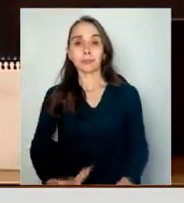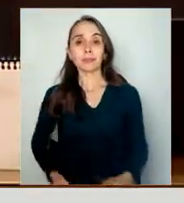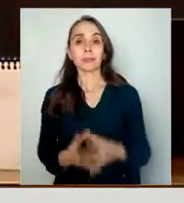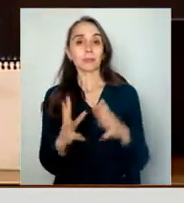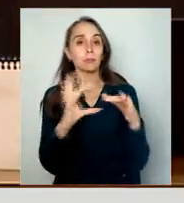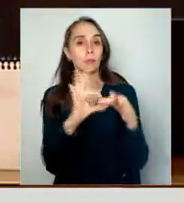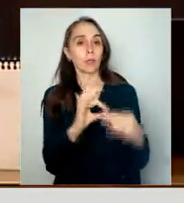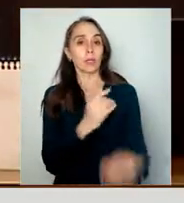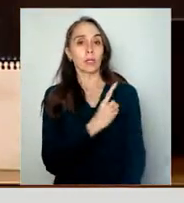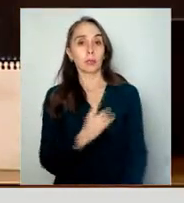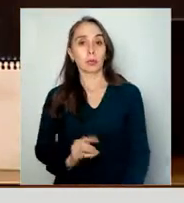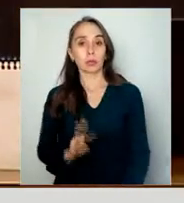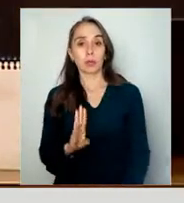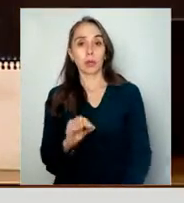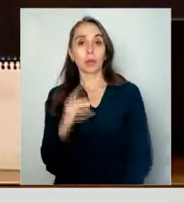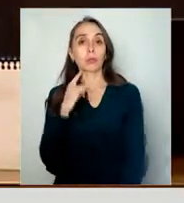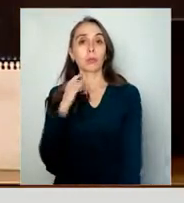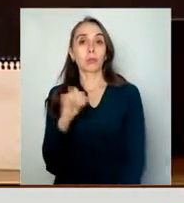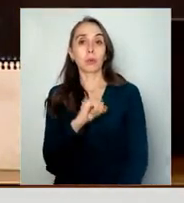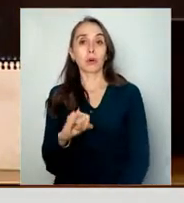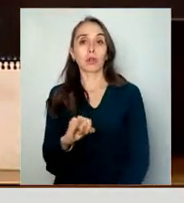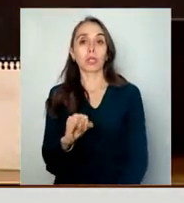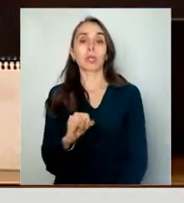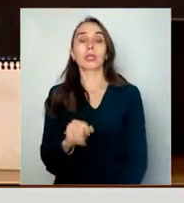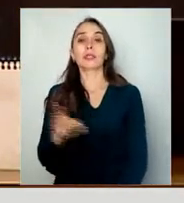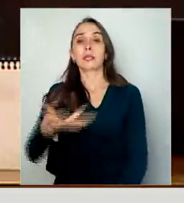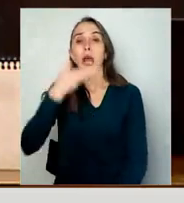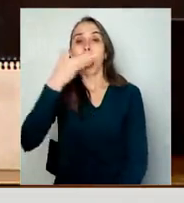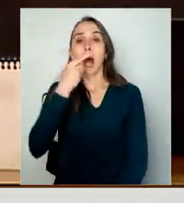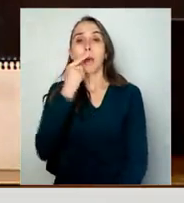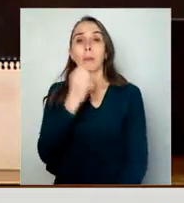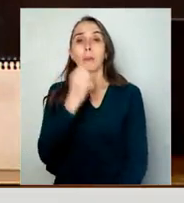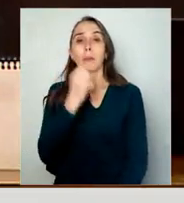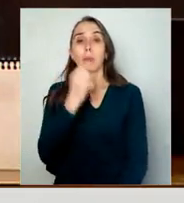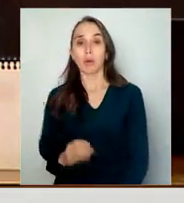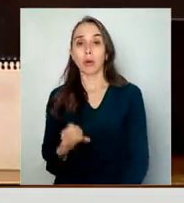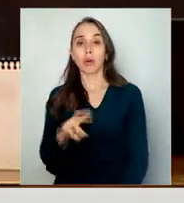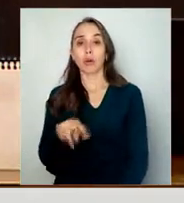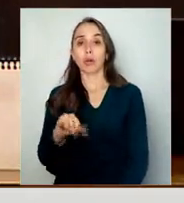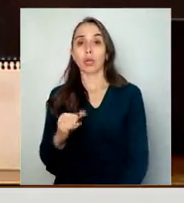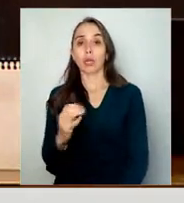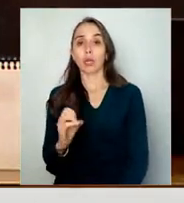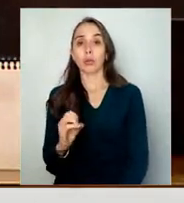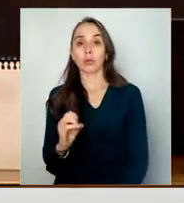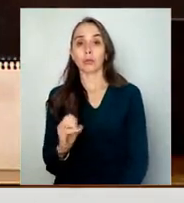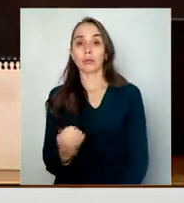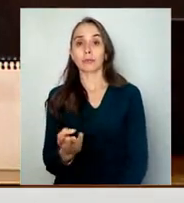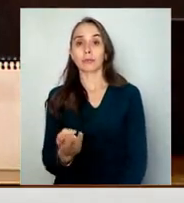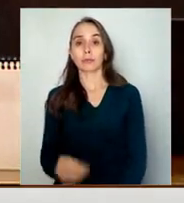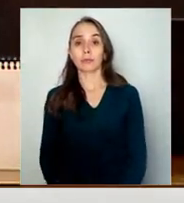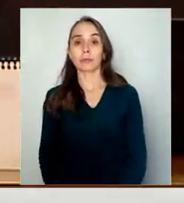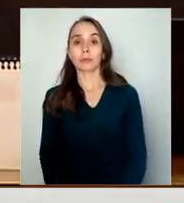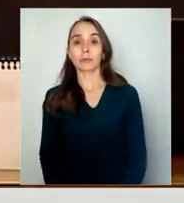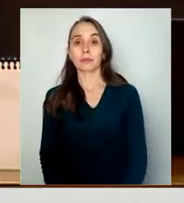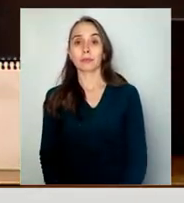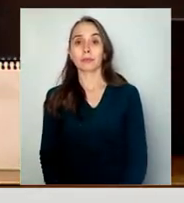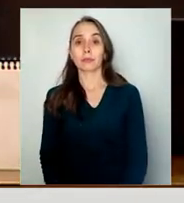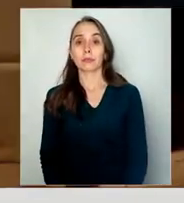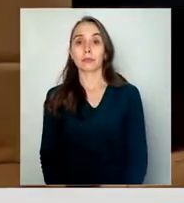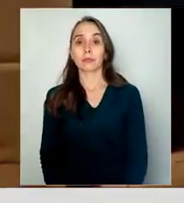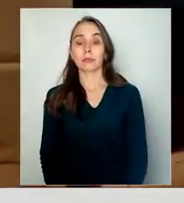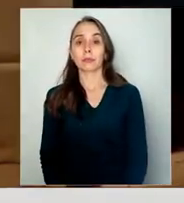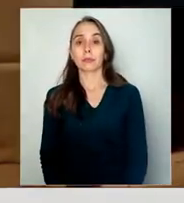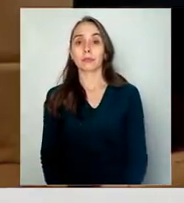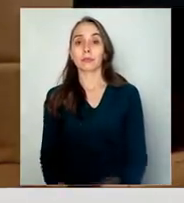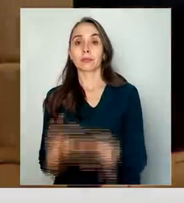le damos la palabra al diputado Eduardo Cornejo diputado Cornejo Gracias presidente